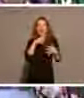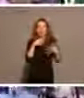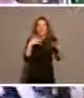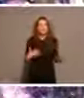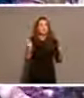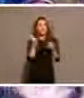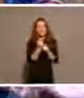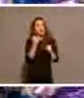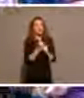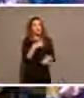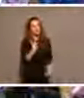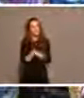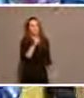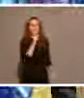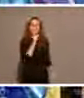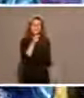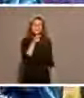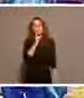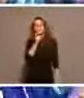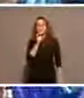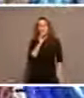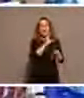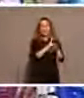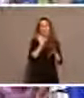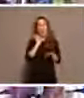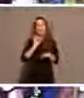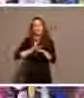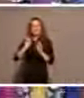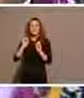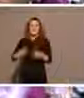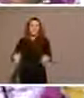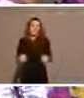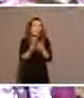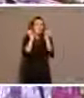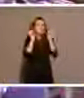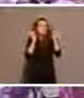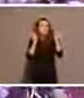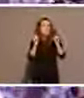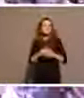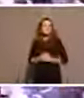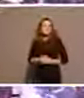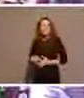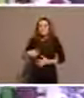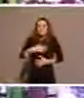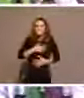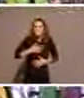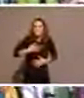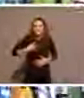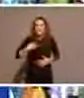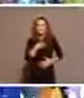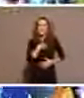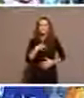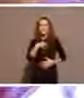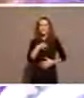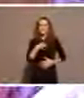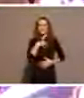Trabajar es complicado, con carrera o sin carrera, eso da igual. Quisiera ser un simple